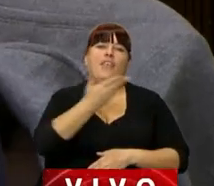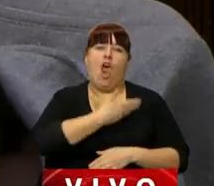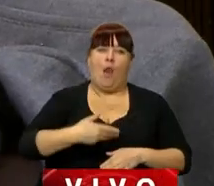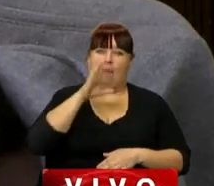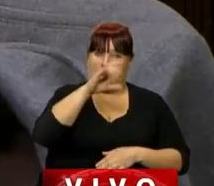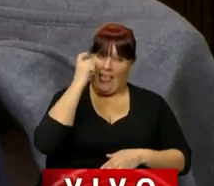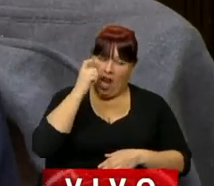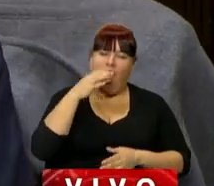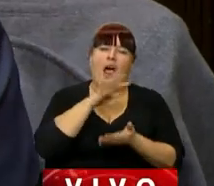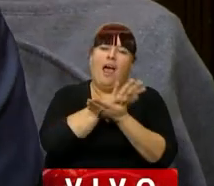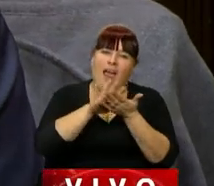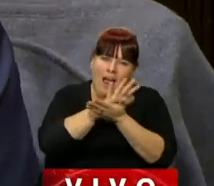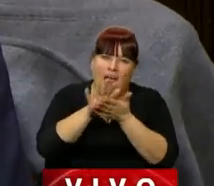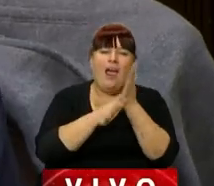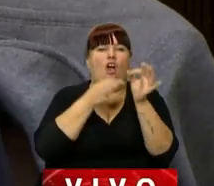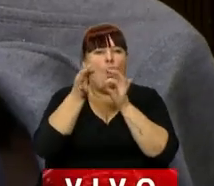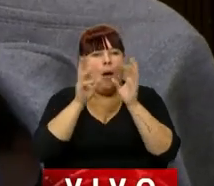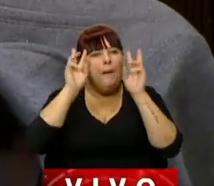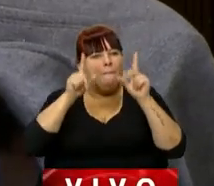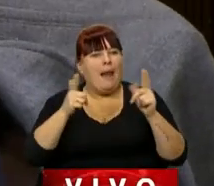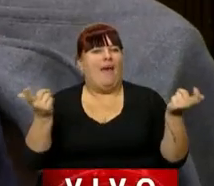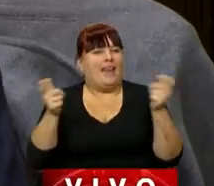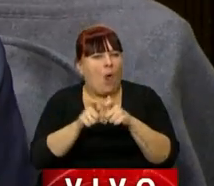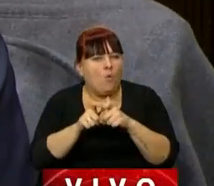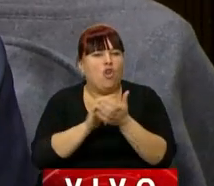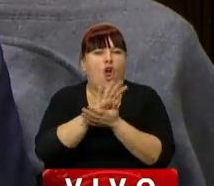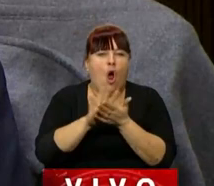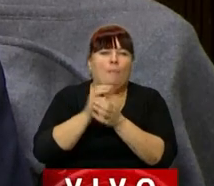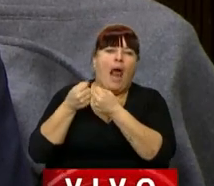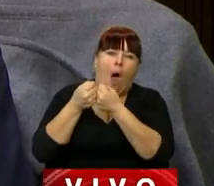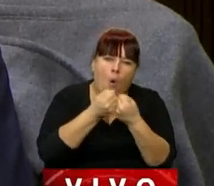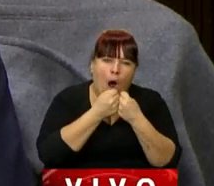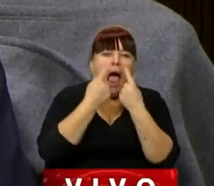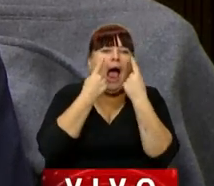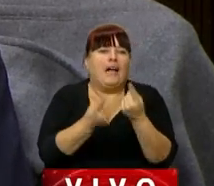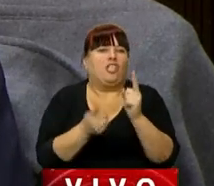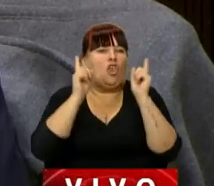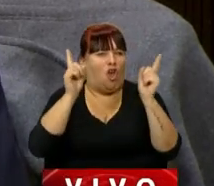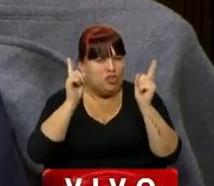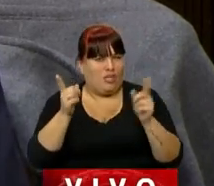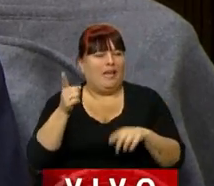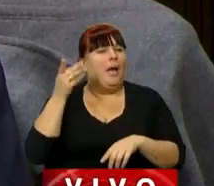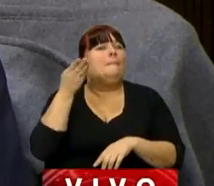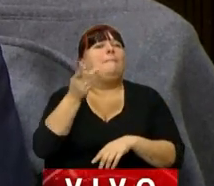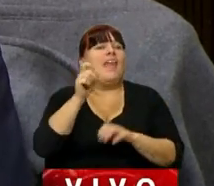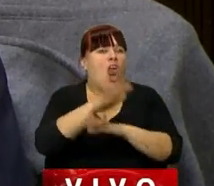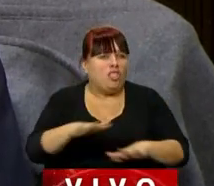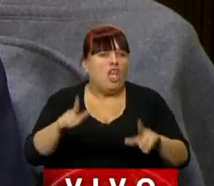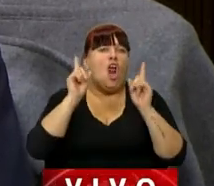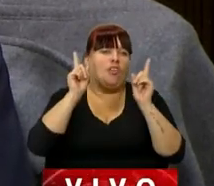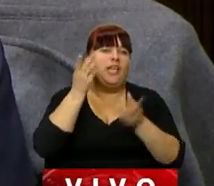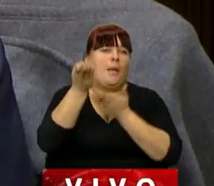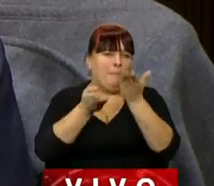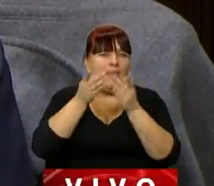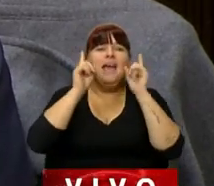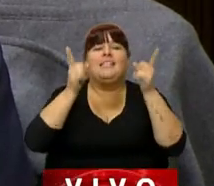gobierno provincial al diálogo, que arme una mesa de diálogo, de consenso, que escuche a los docentes, lo están pidiendo los niños, los